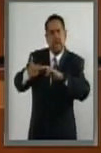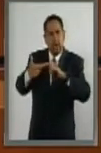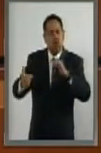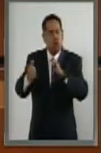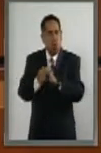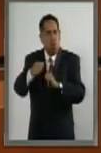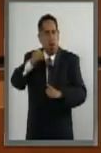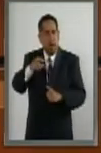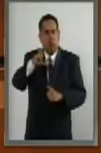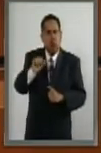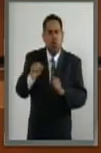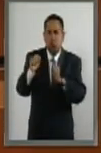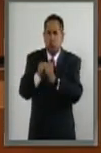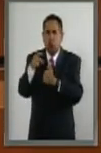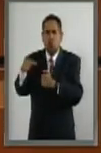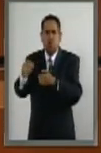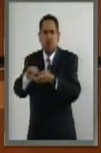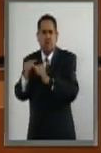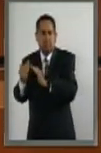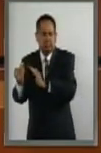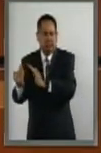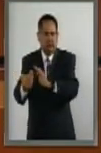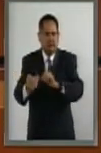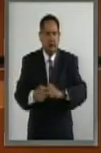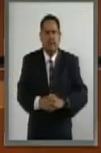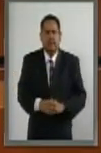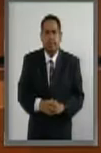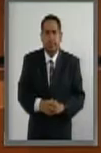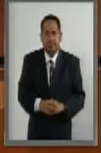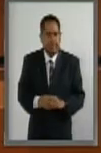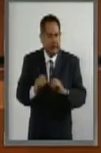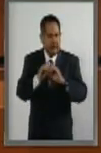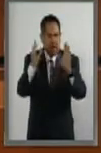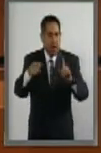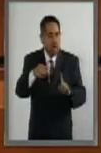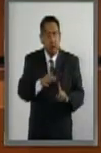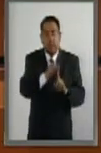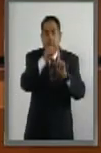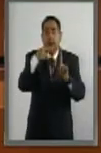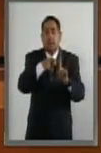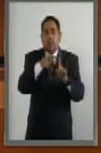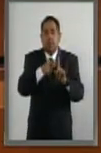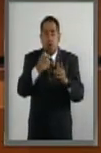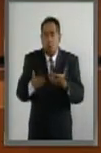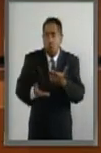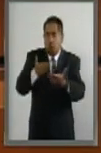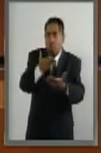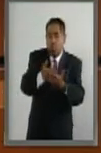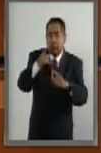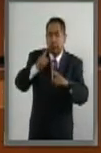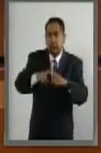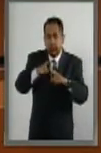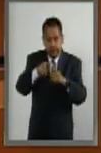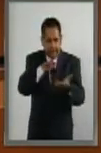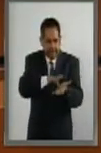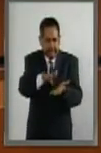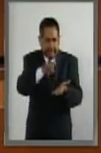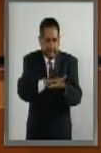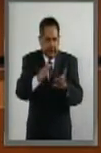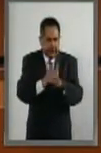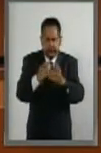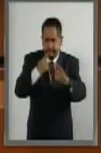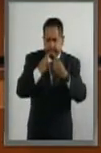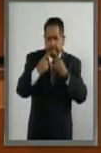Marruecos, así como con las concurrencias. Por supuesto, destacamos las propuestas encaminadas a impulsar el diálogo